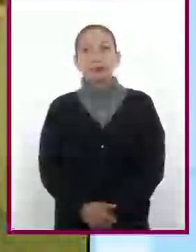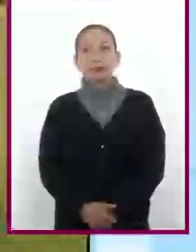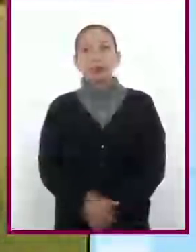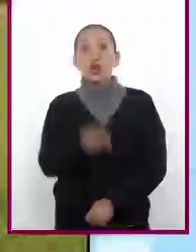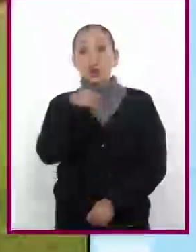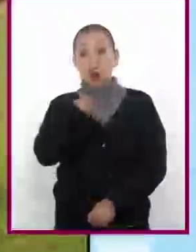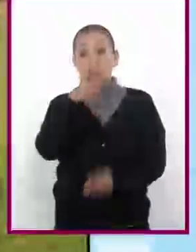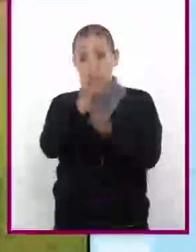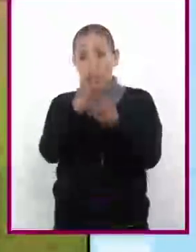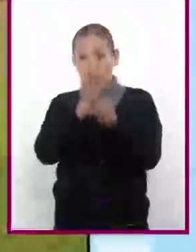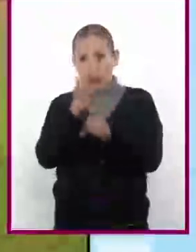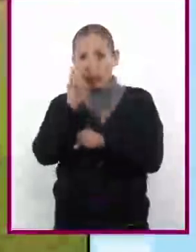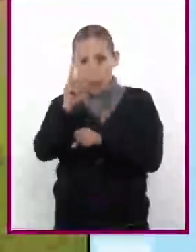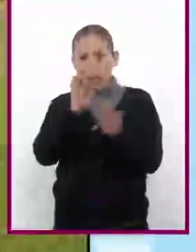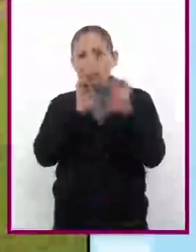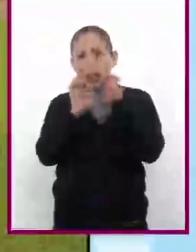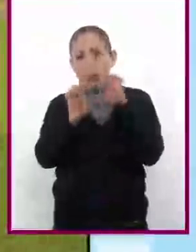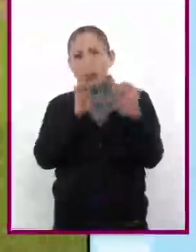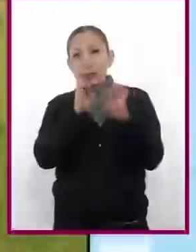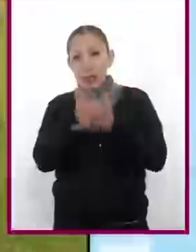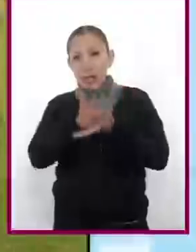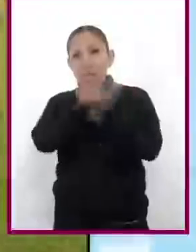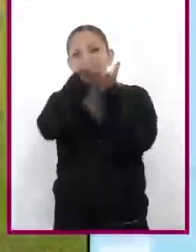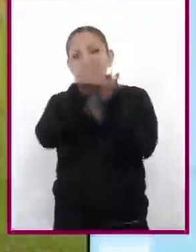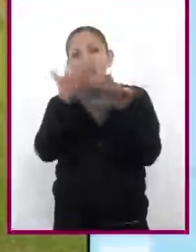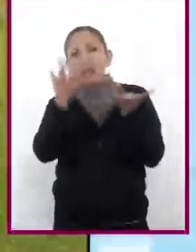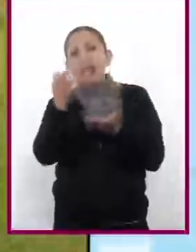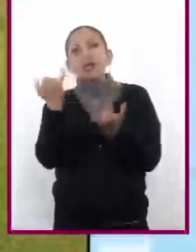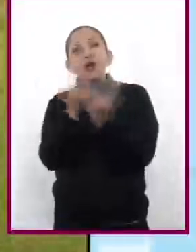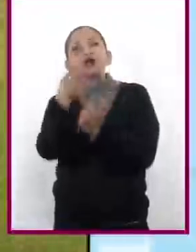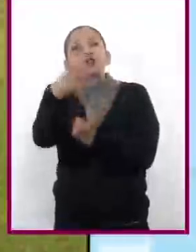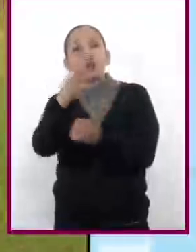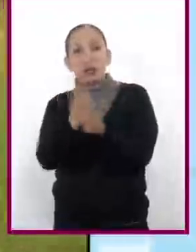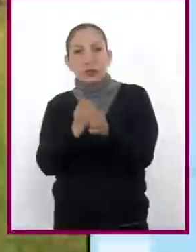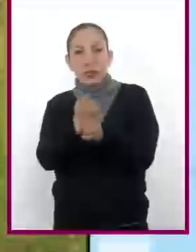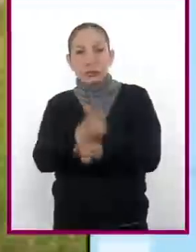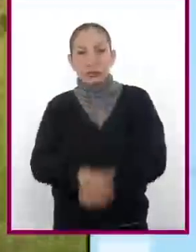Te invito a ver la siguiente entrevista que te ayudará a realizar tu investigación.